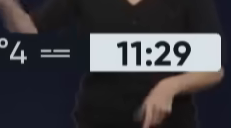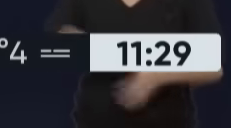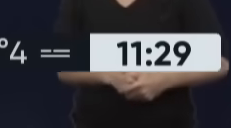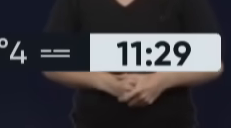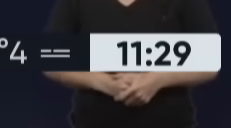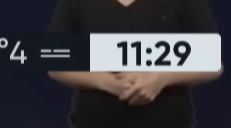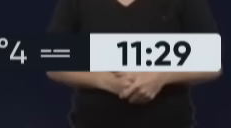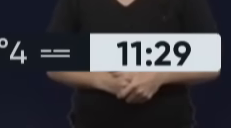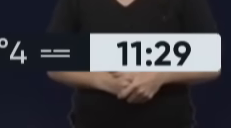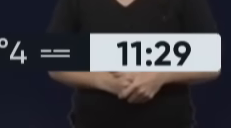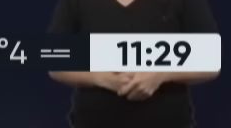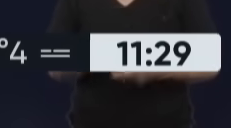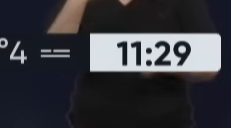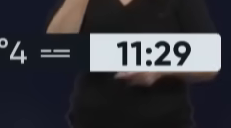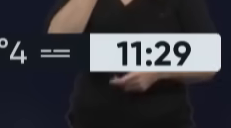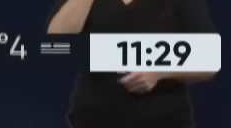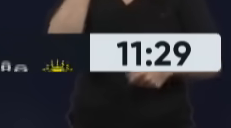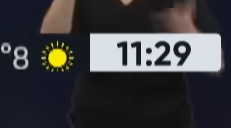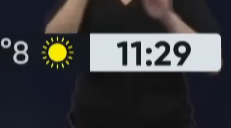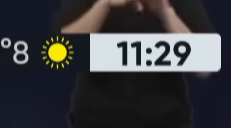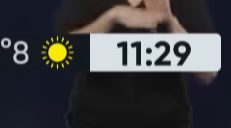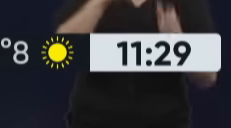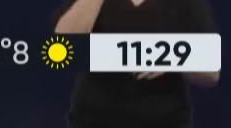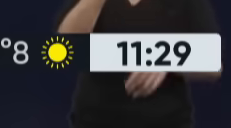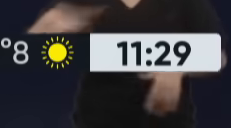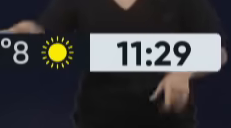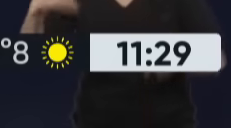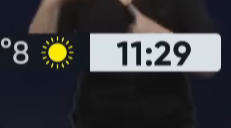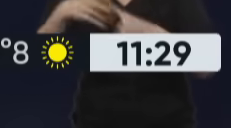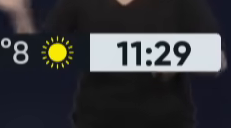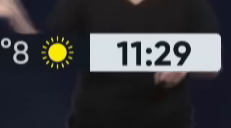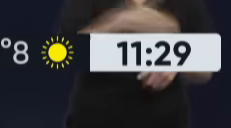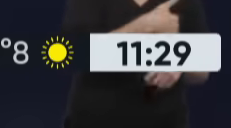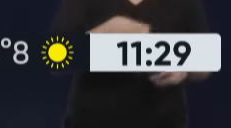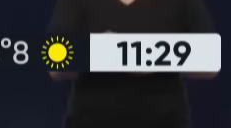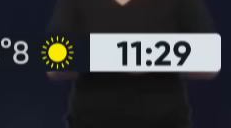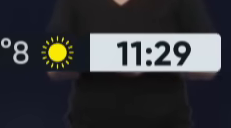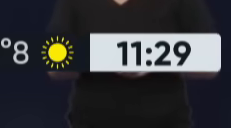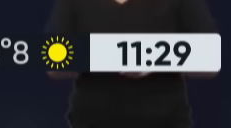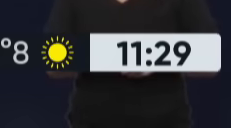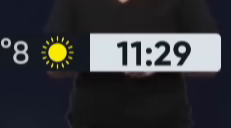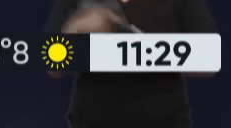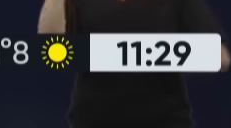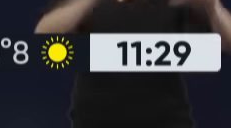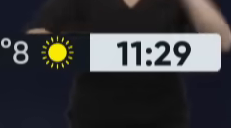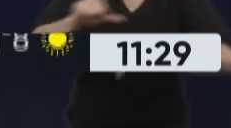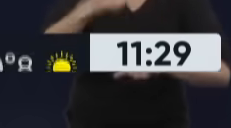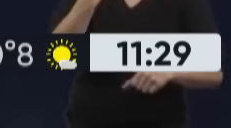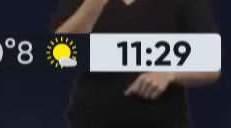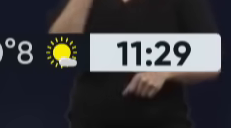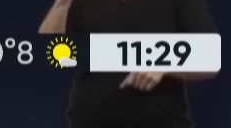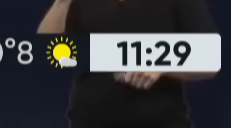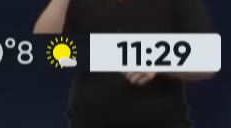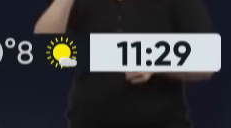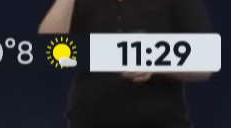tales como Mar para Todas, Masculinidades por la Igualdad o Ciencia sin Estereotipos.